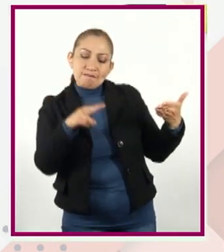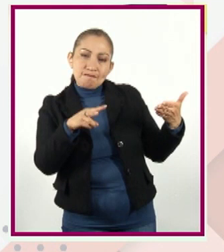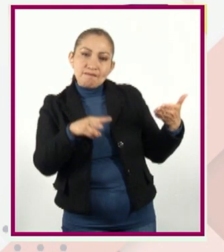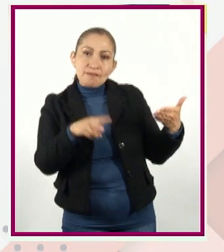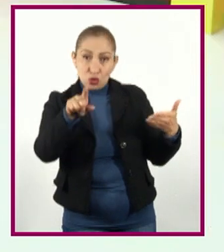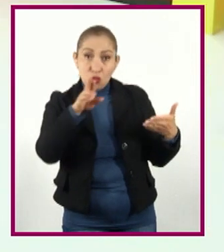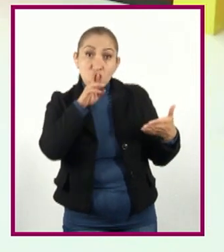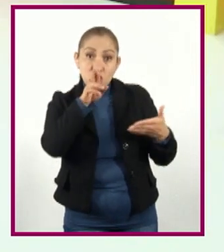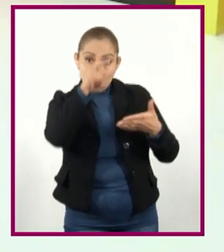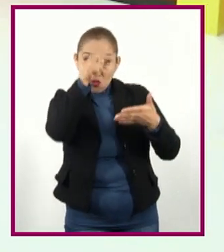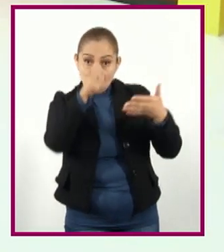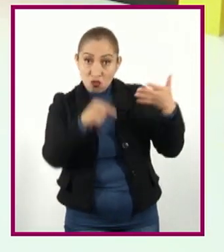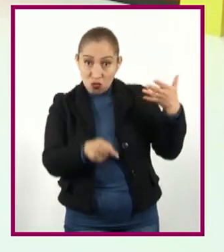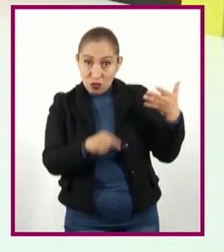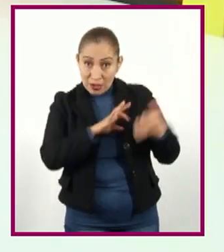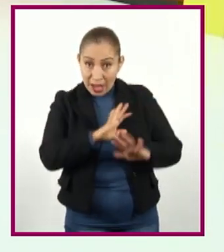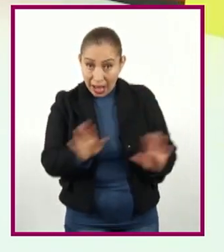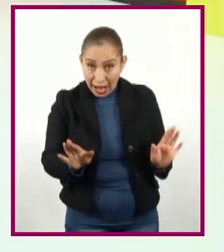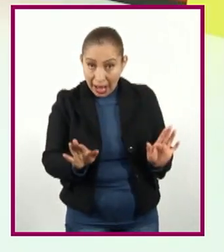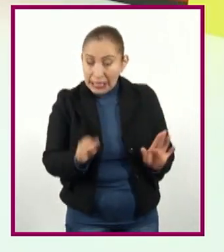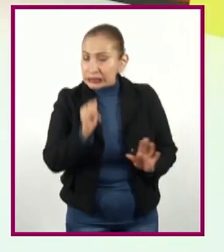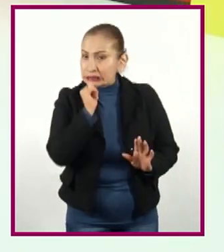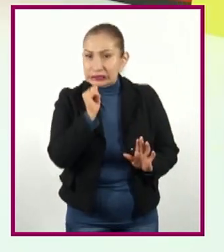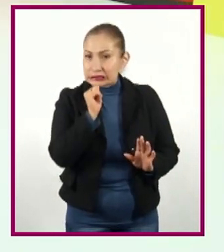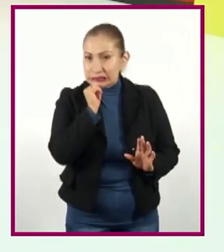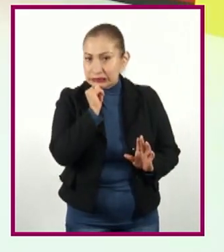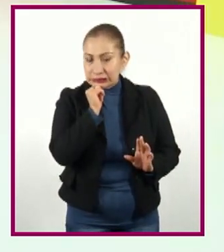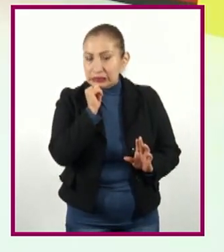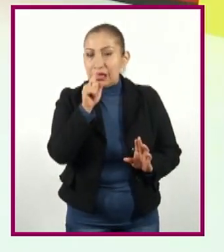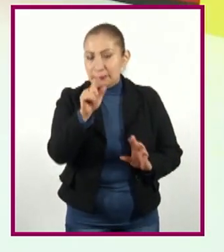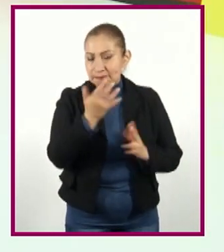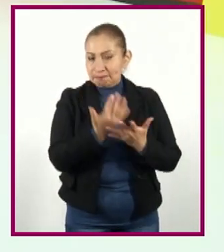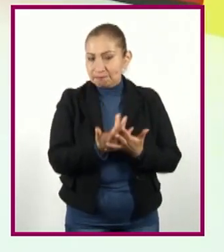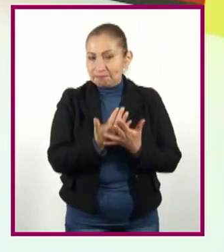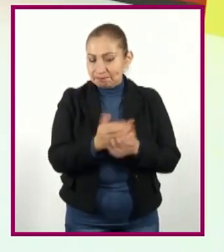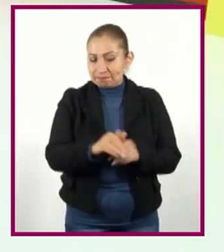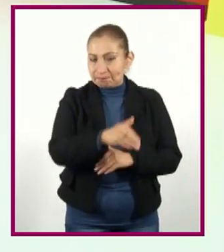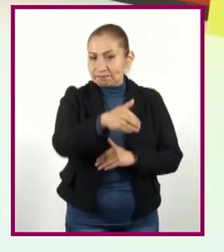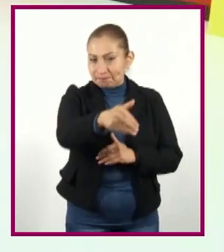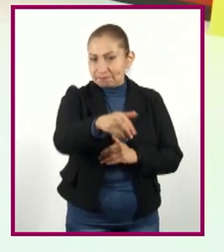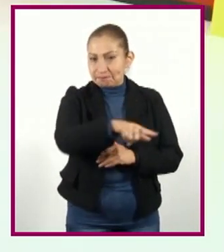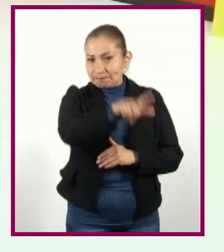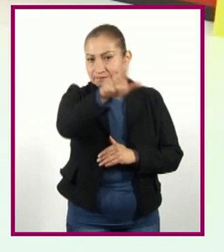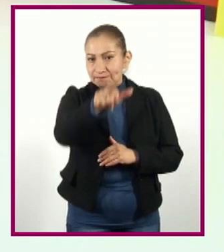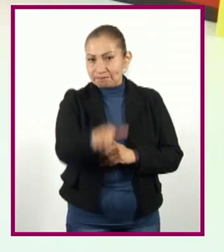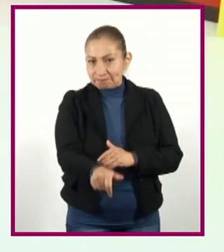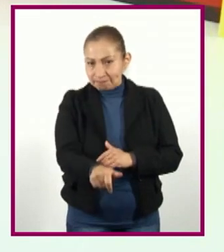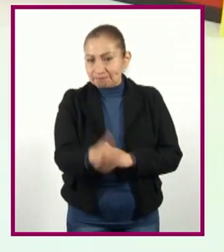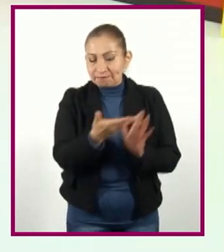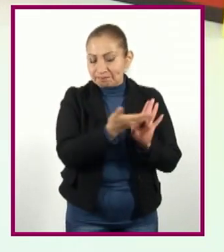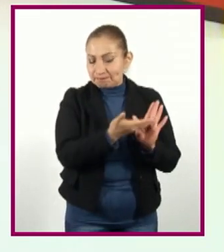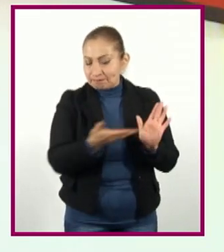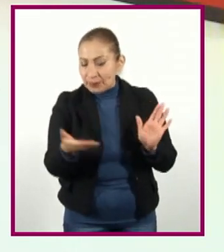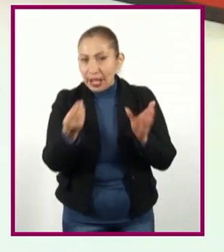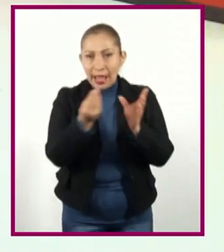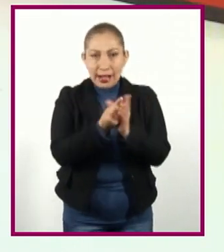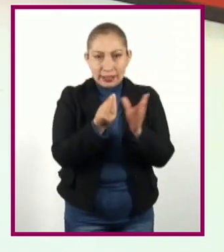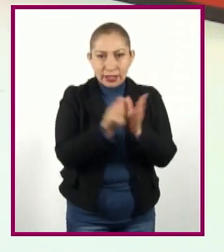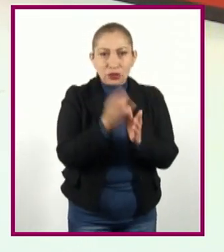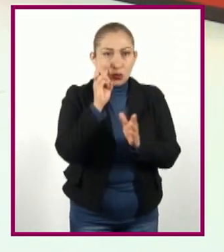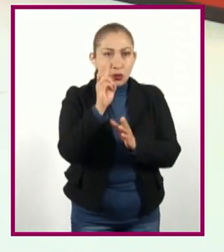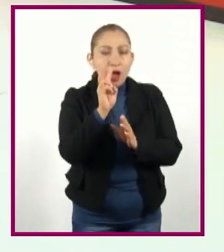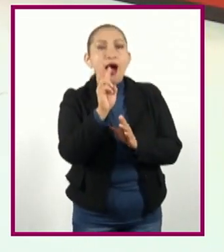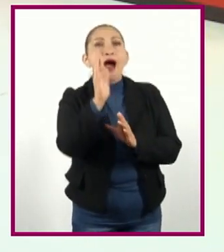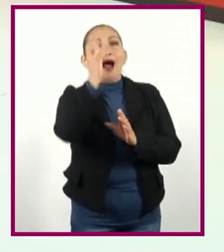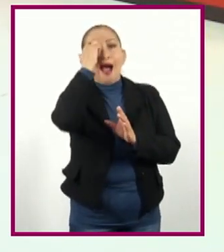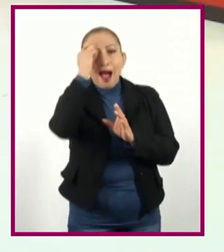¿Pudieron responder todas las preguntas? Si no lo pudieron hacer en su totalidad, no se preocupen. A lo largo de la sesión podrán